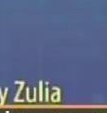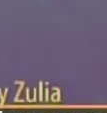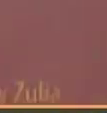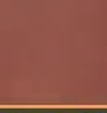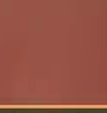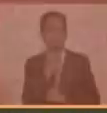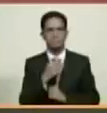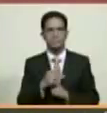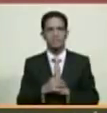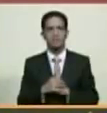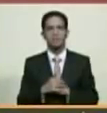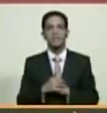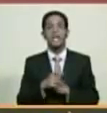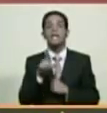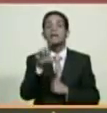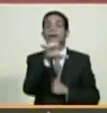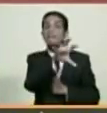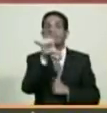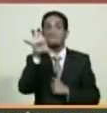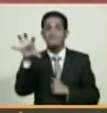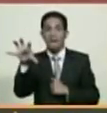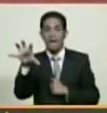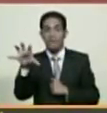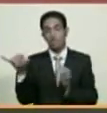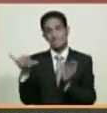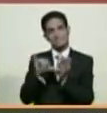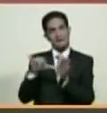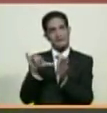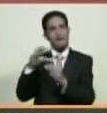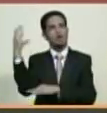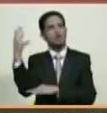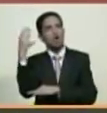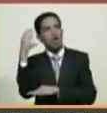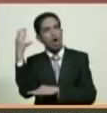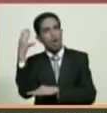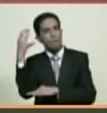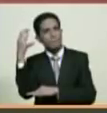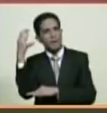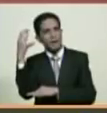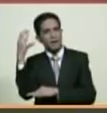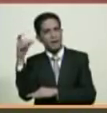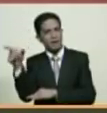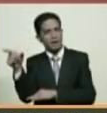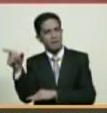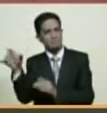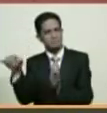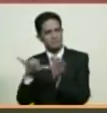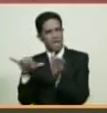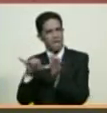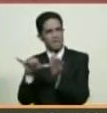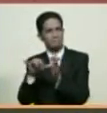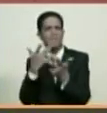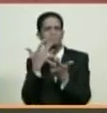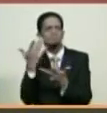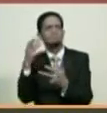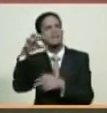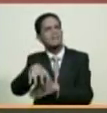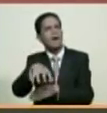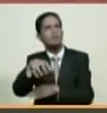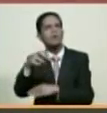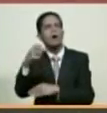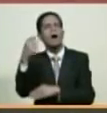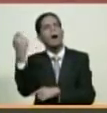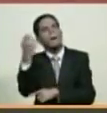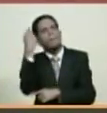No, me refiero a colombianos que viven en nuestras fronteras con Apure, Amazonas, Táchira y